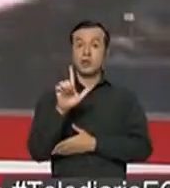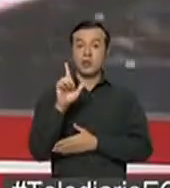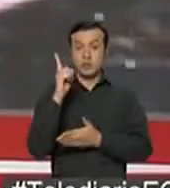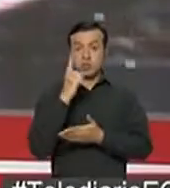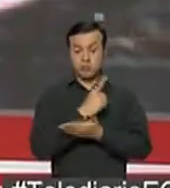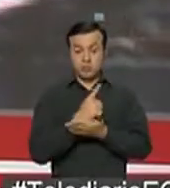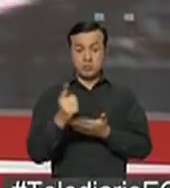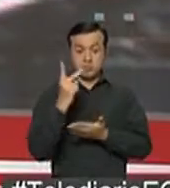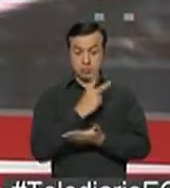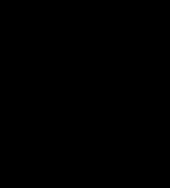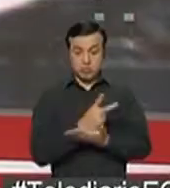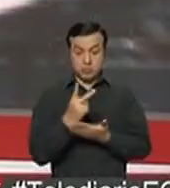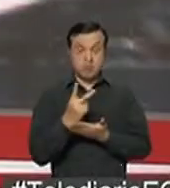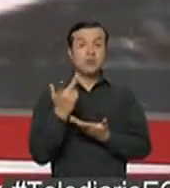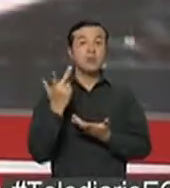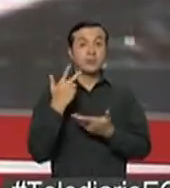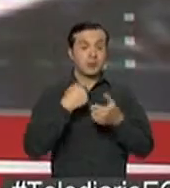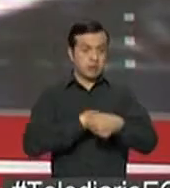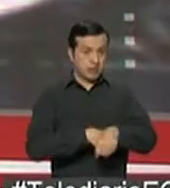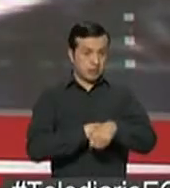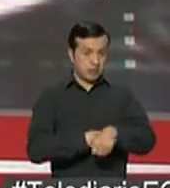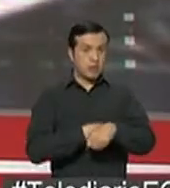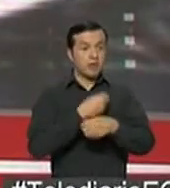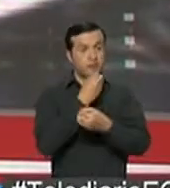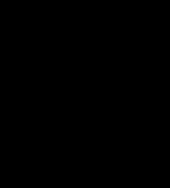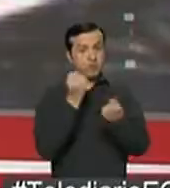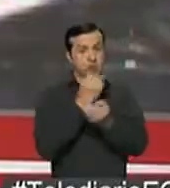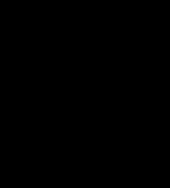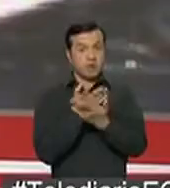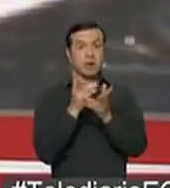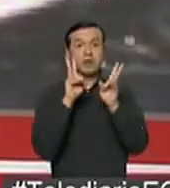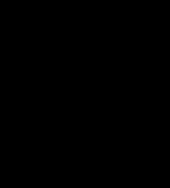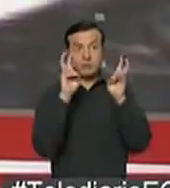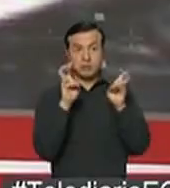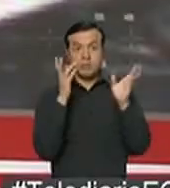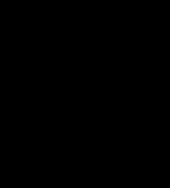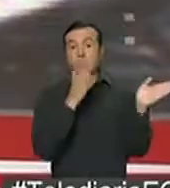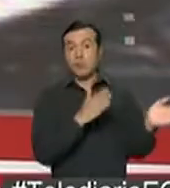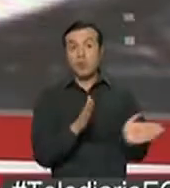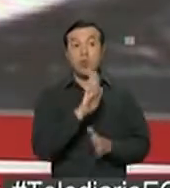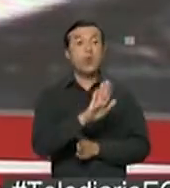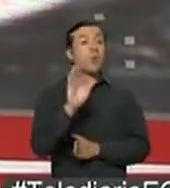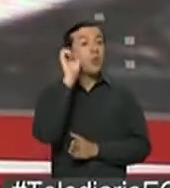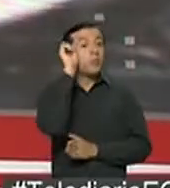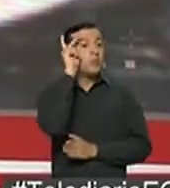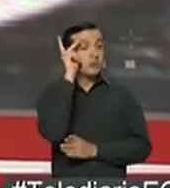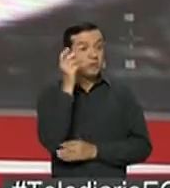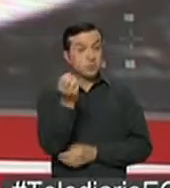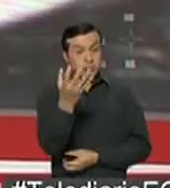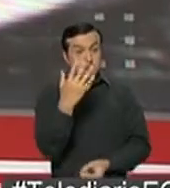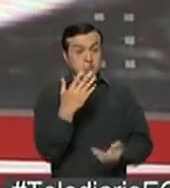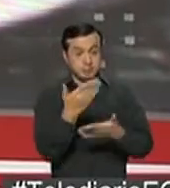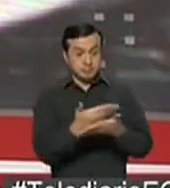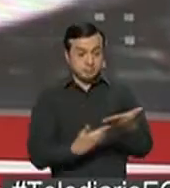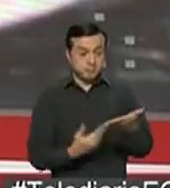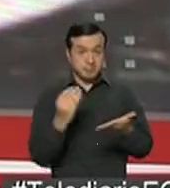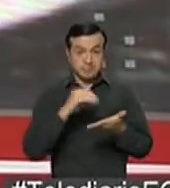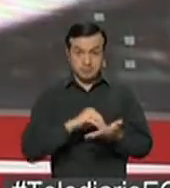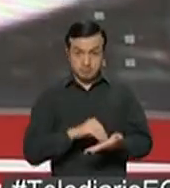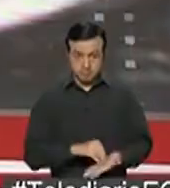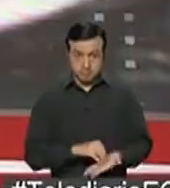dos últimas semanas se desarrollaron talleres para socializar la temática y recoger los criterios de los diferentes actores de la